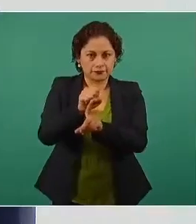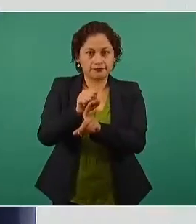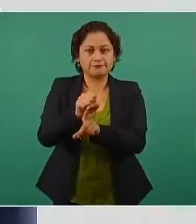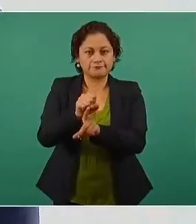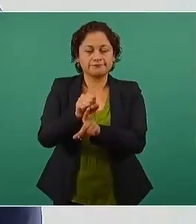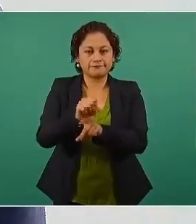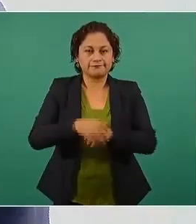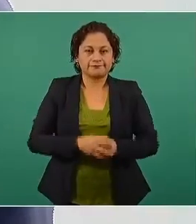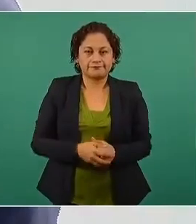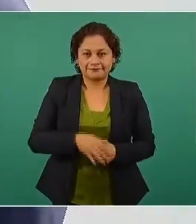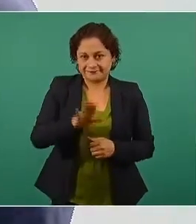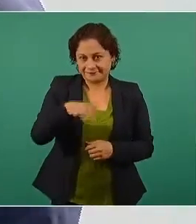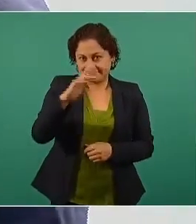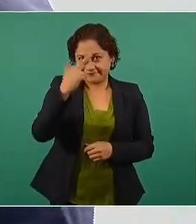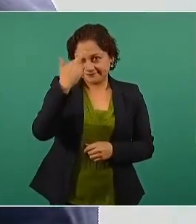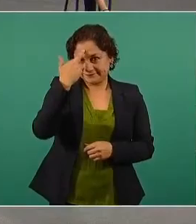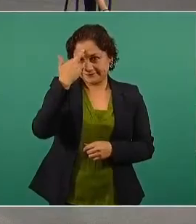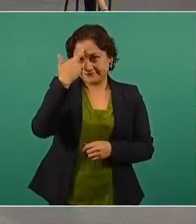¿Se acuerdan lo que decía